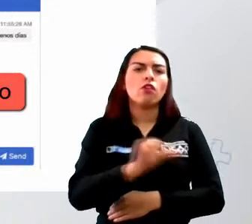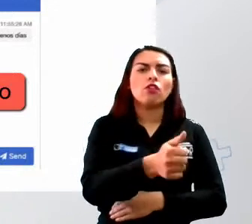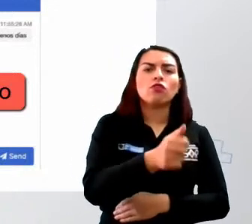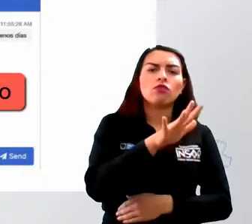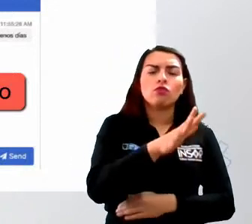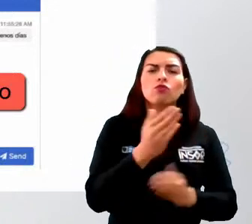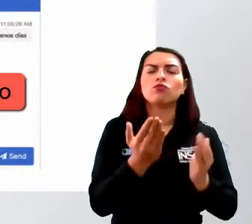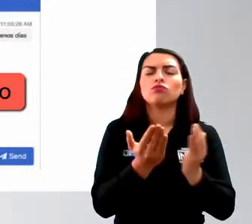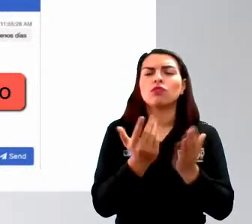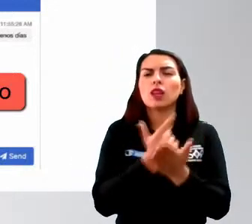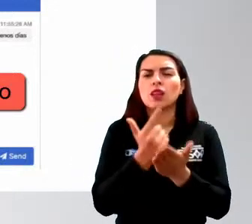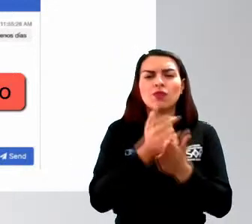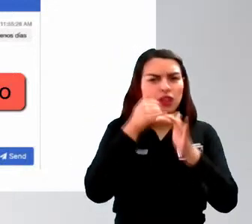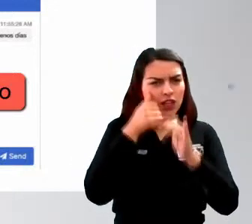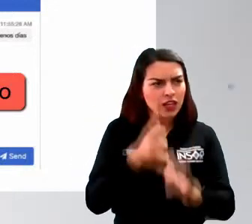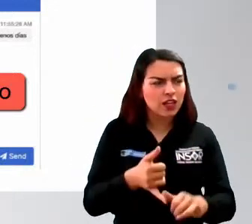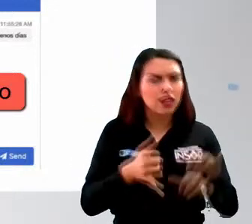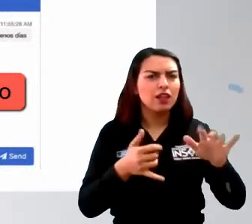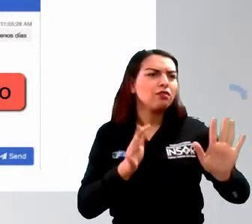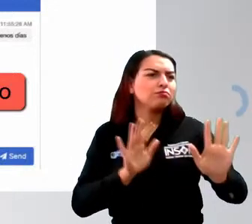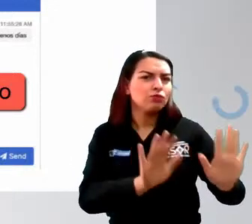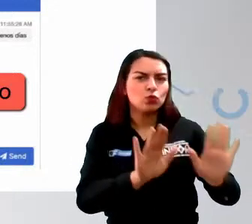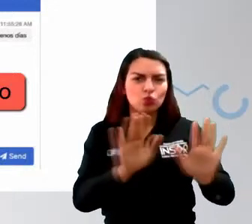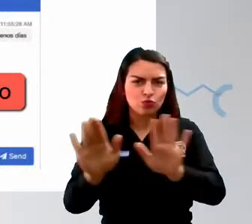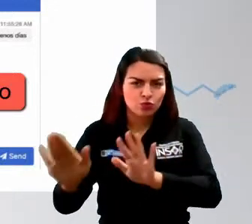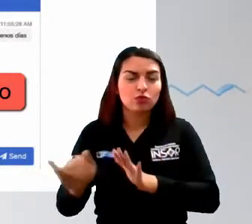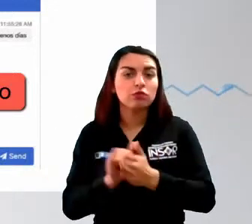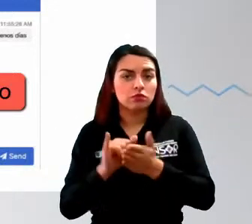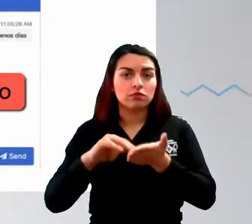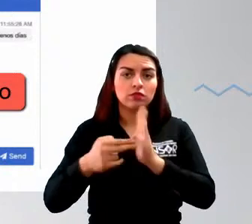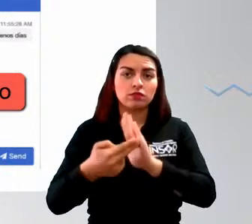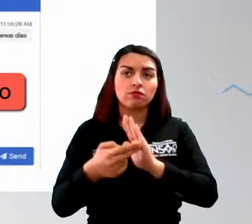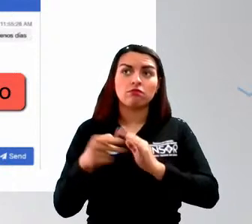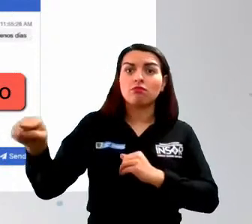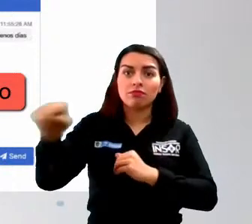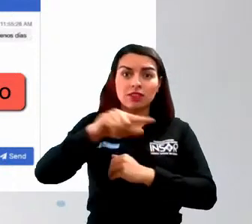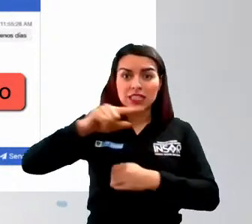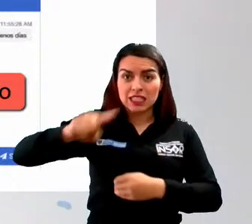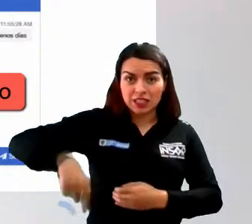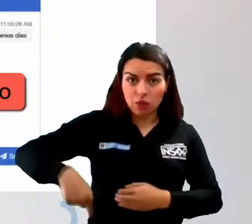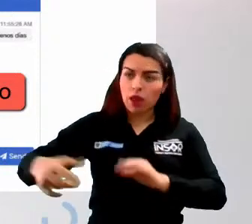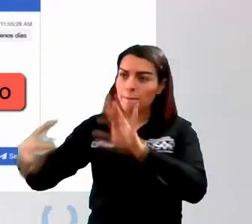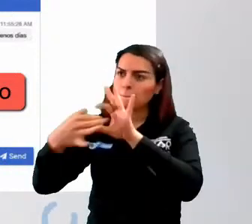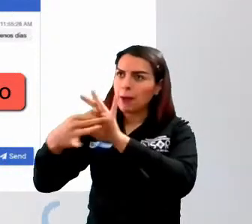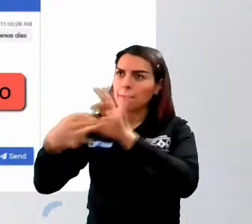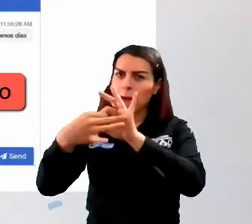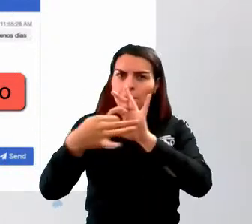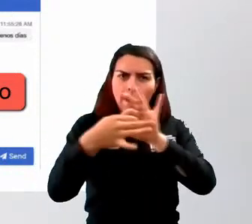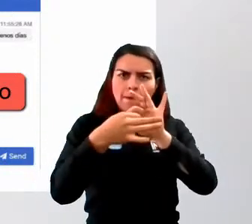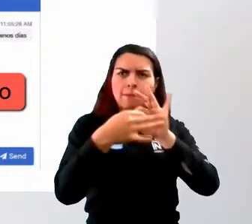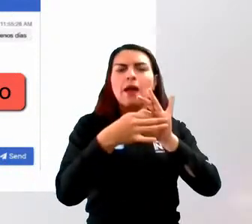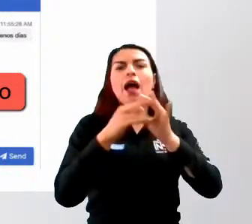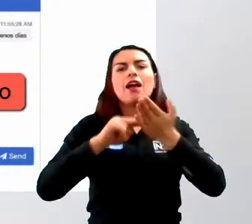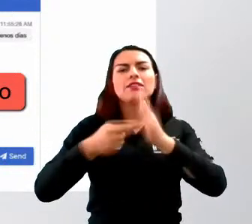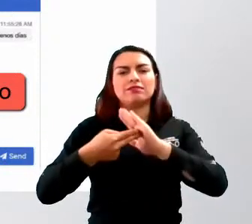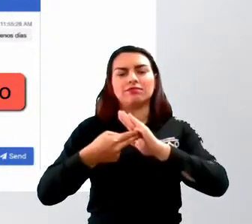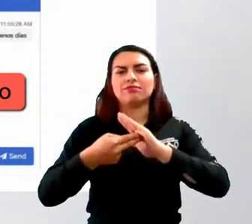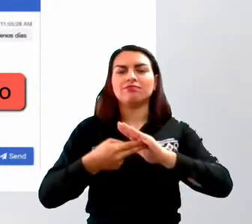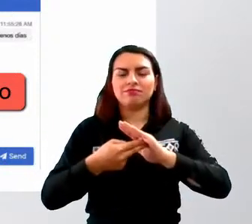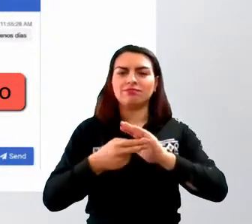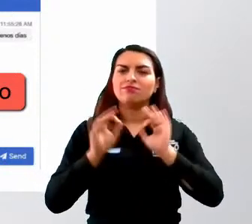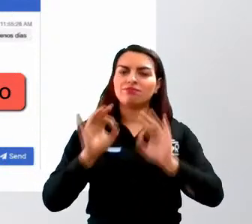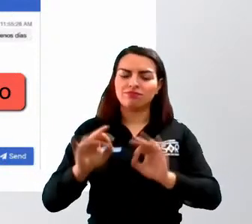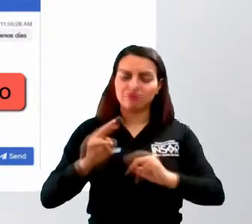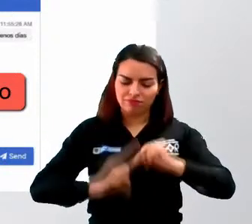estudiantes de ingeniería. Nos vamos a unir y como una forma colaborativa vamos a construir un libro que va a